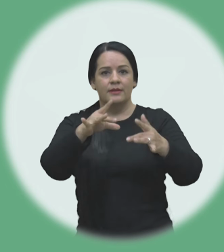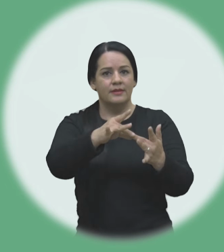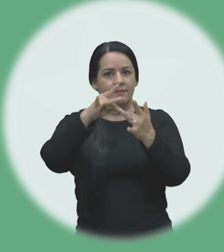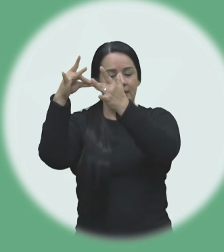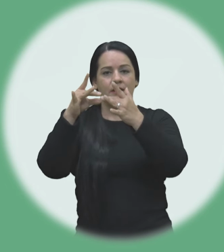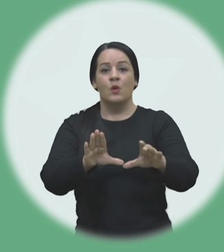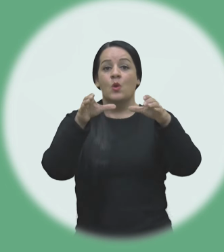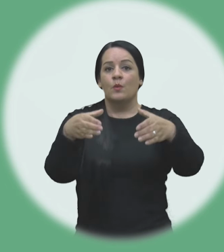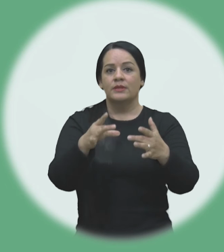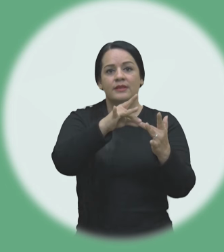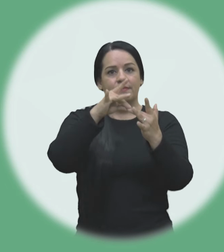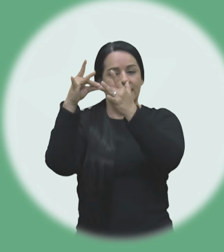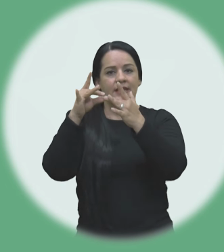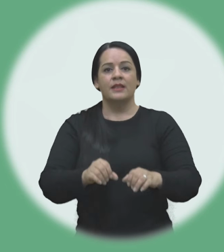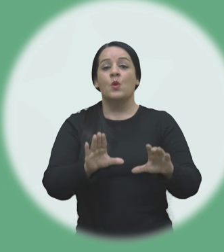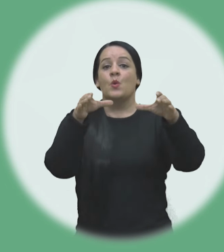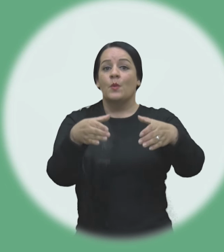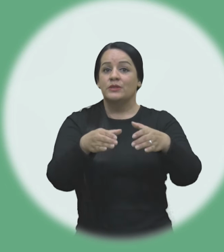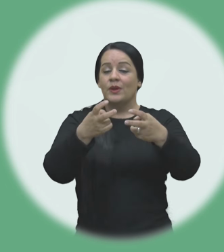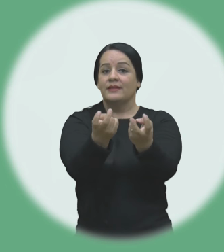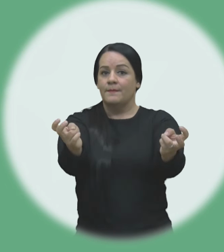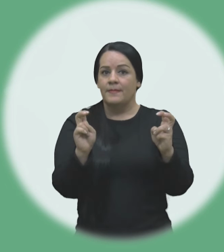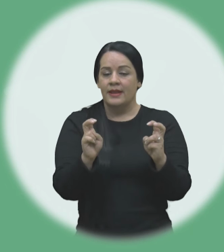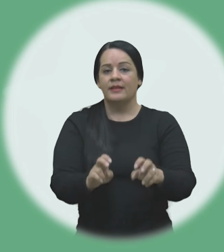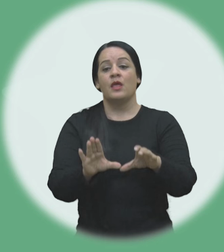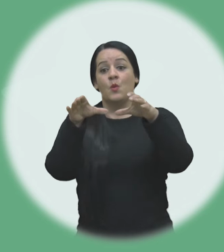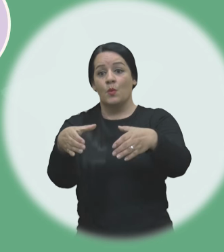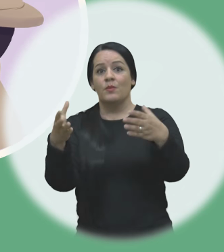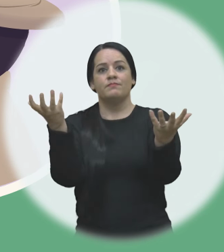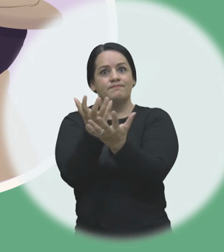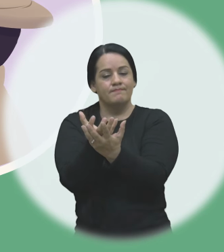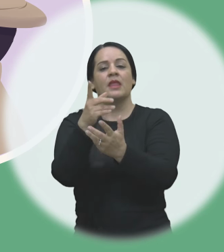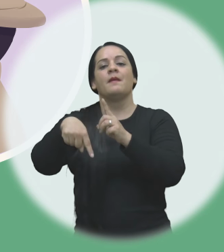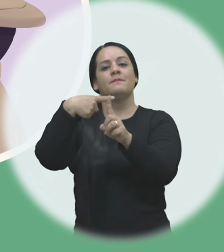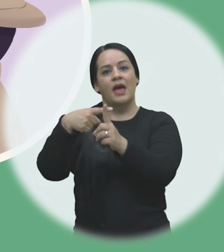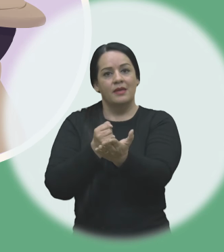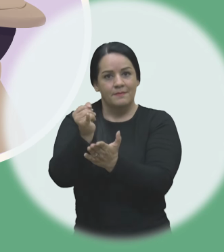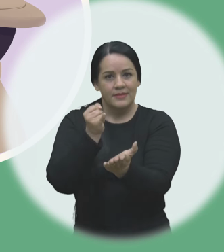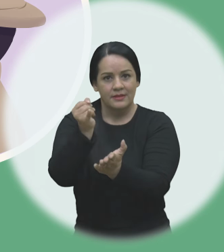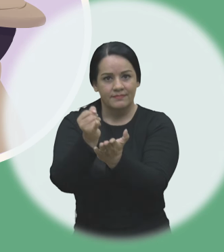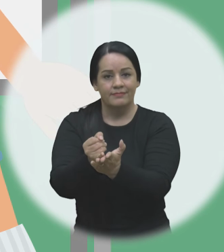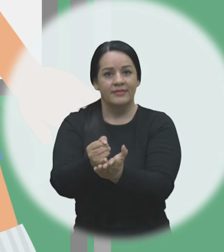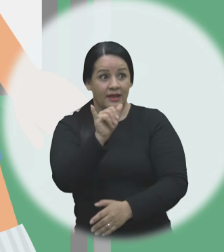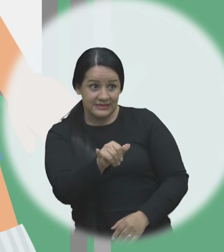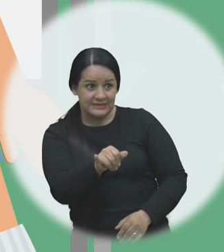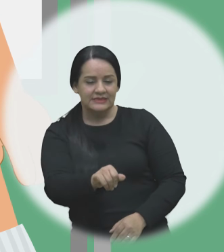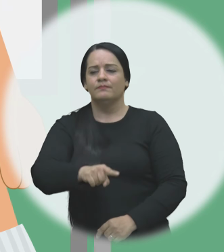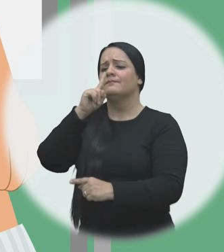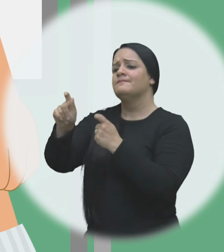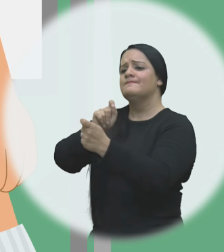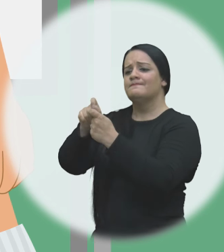las permanentes especiales, las especiales, las plenas, las mixtas y las de investigación. ¿Es